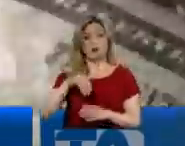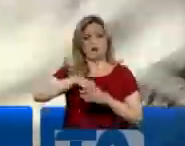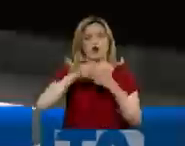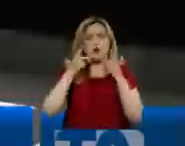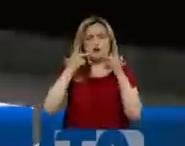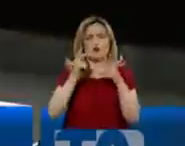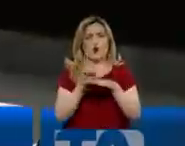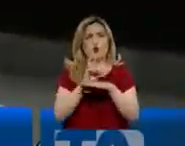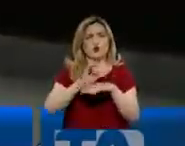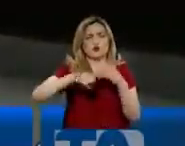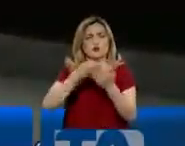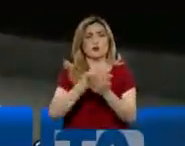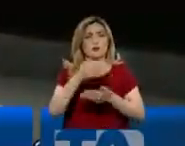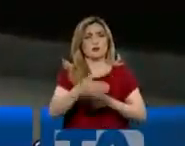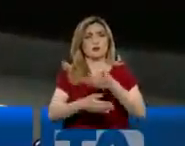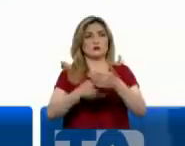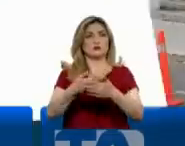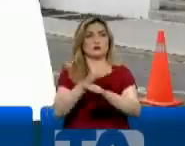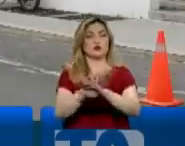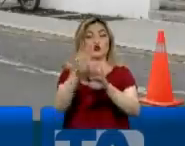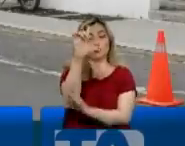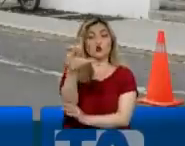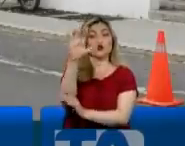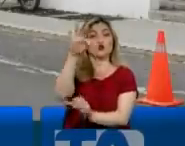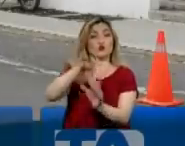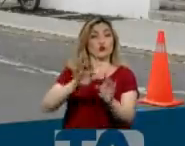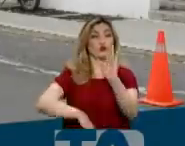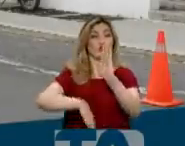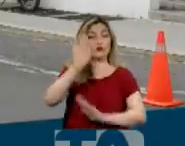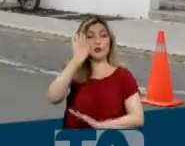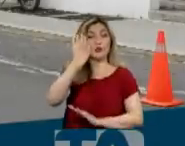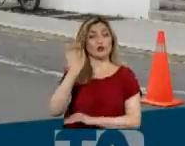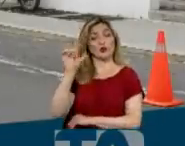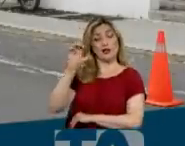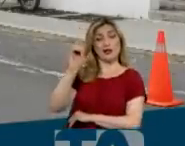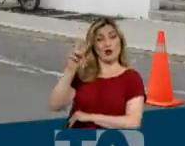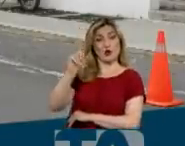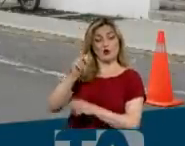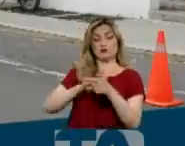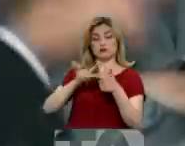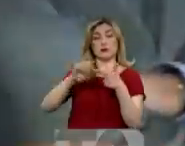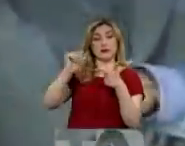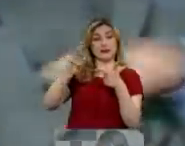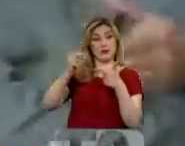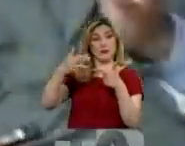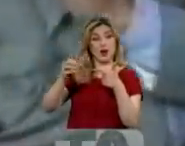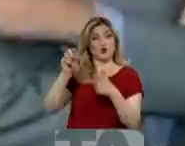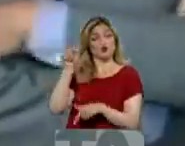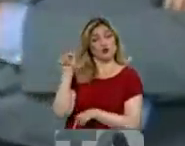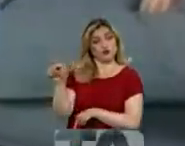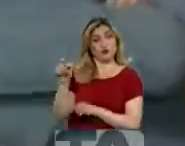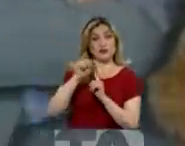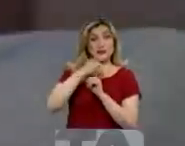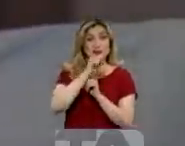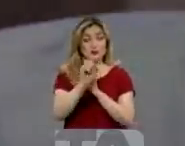el proceso llega a su final este lunes con el voto de mayoría de los jueces y baleón y daniela camacho el mentalizador del